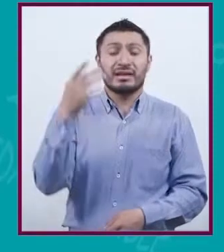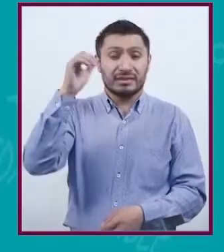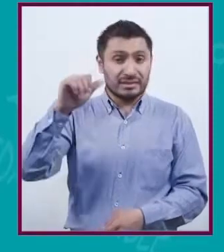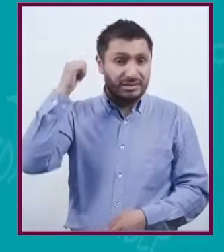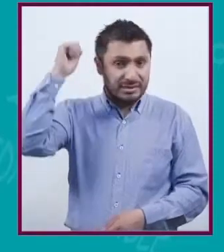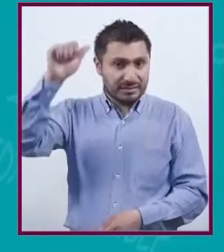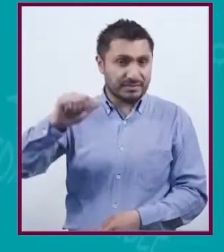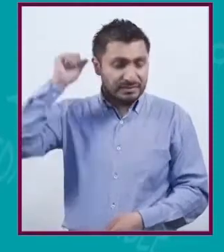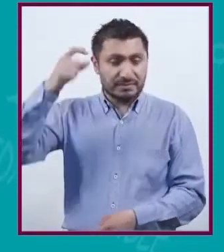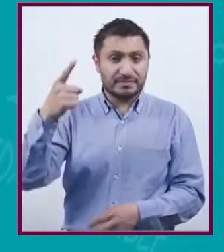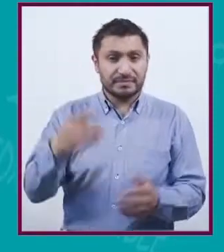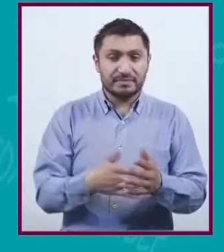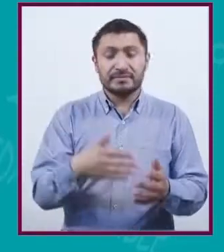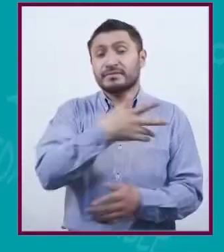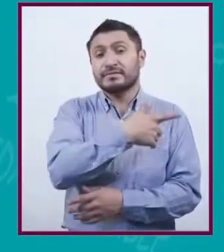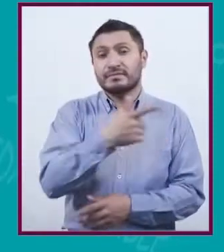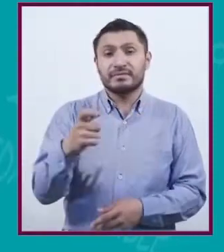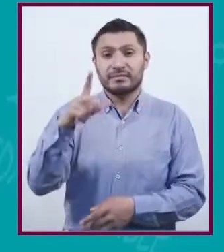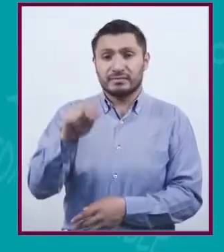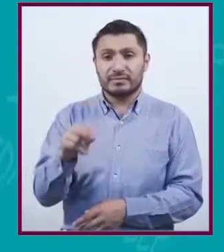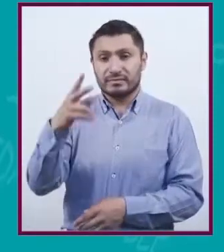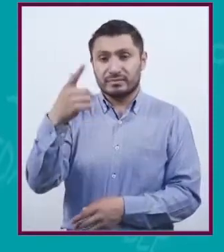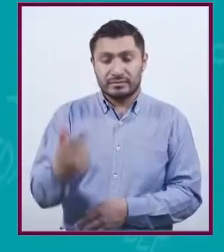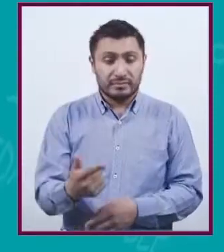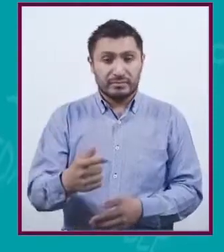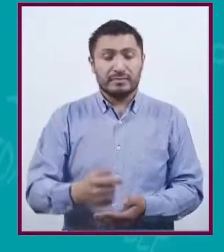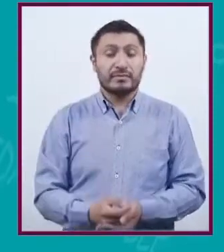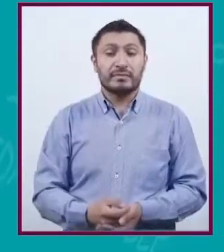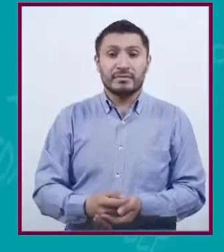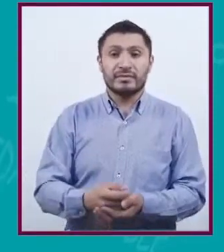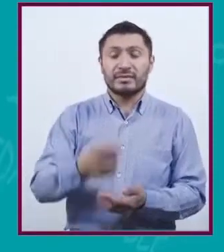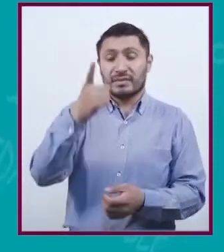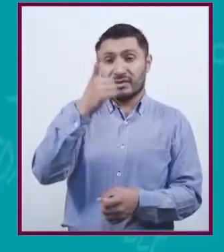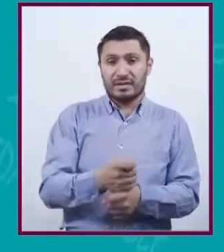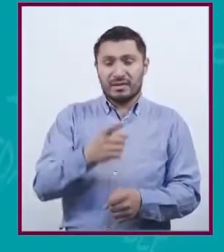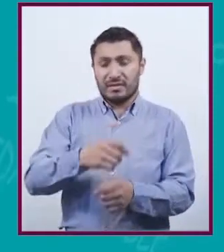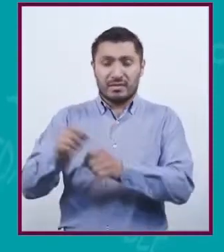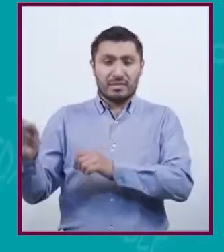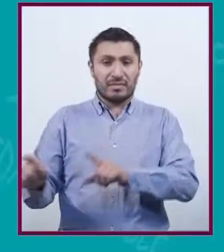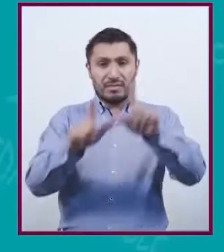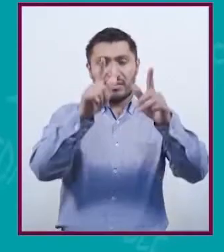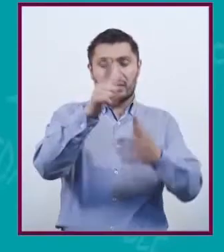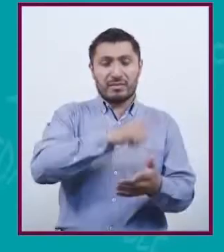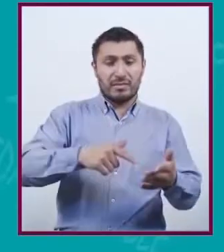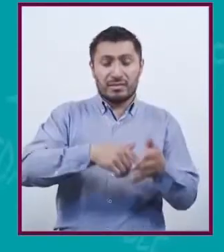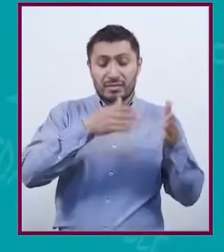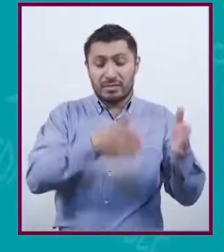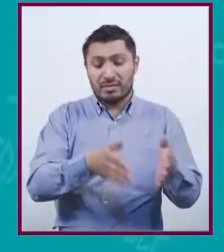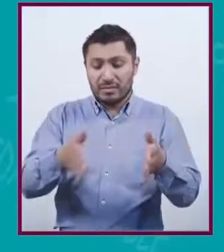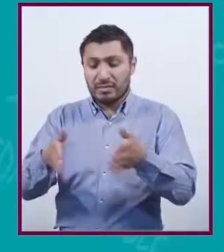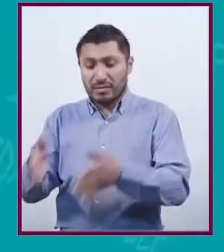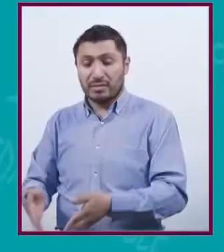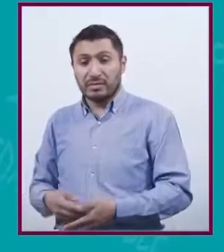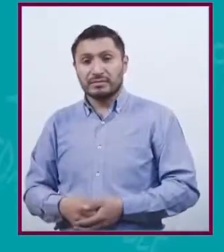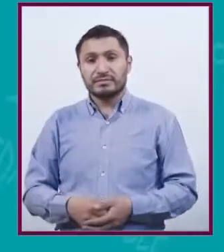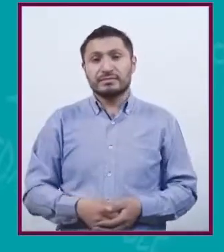del 3 de abril de 1787, que fue la primera disposición general sobre los lugares de